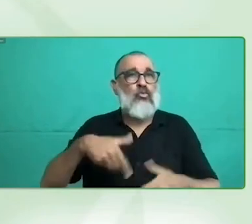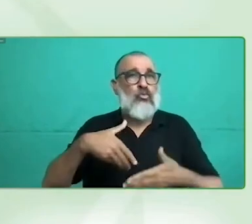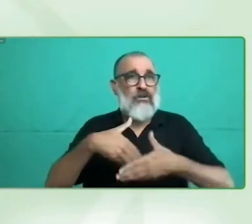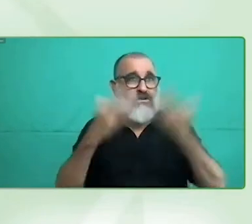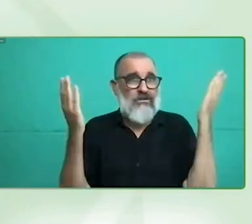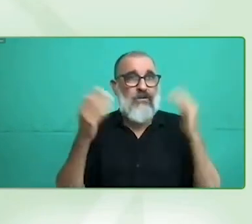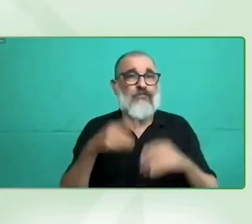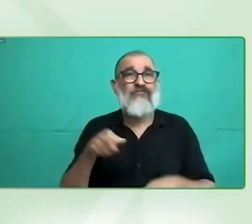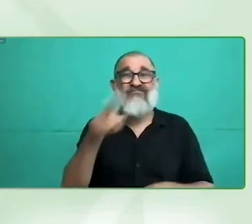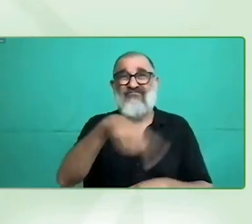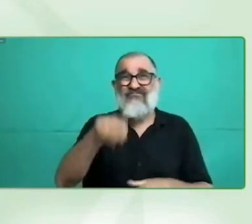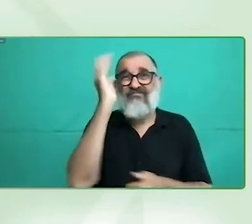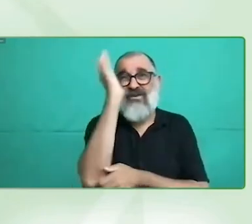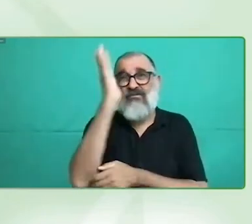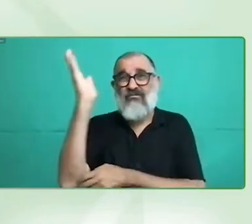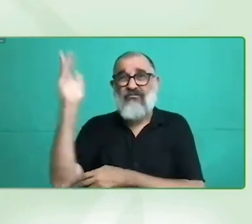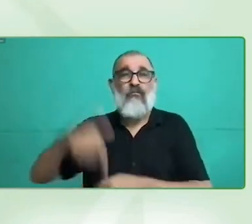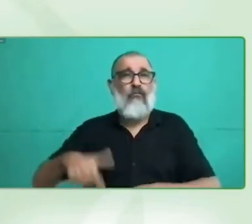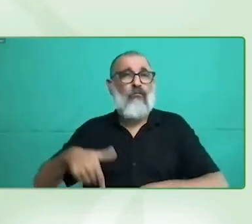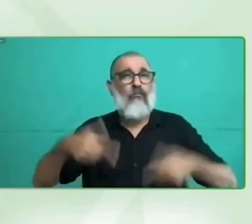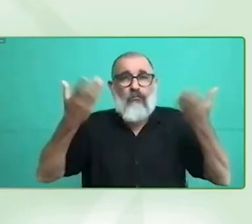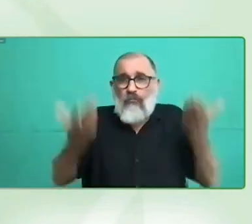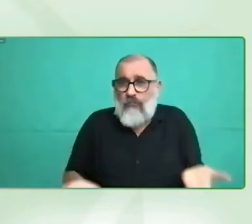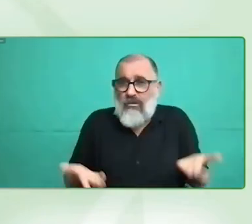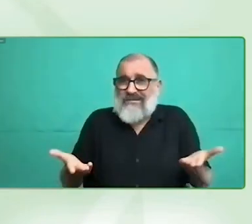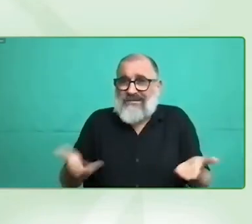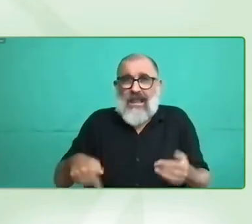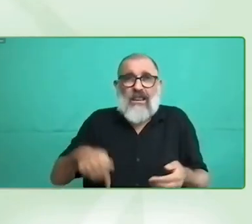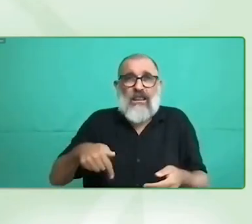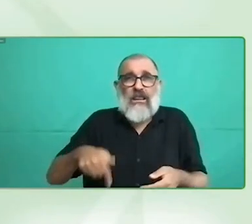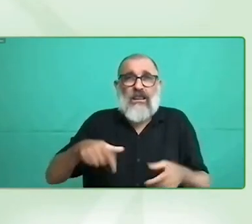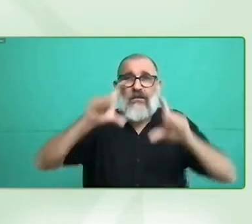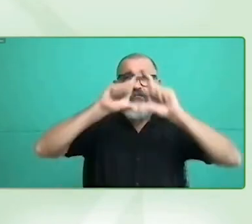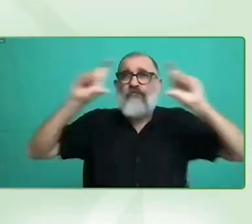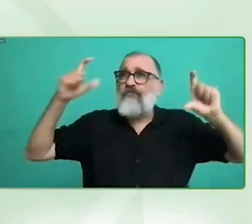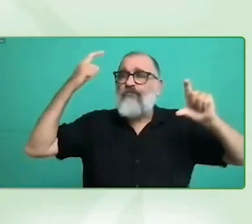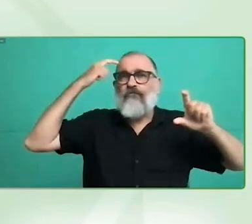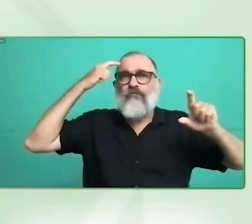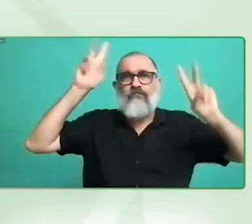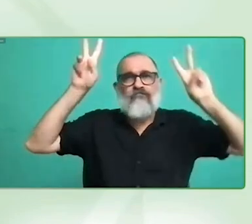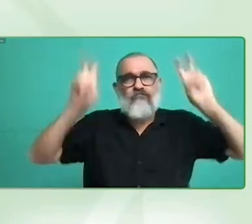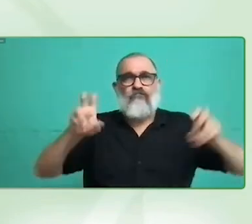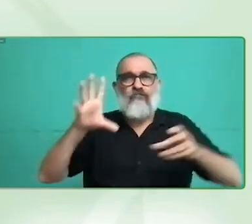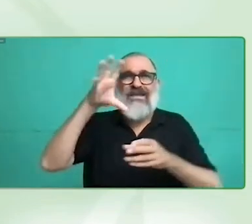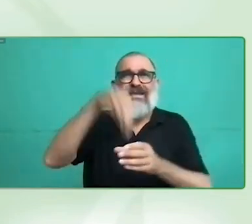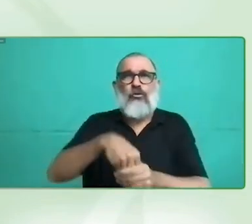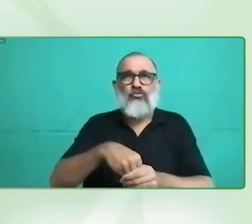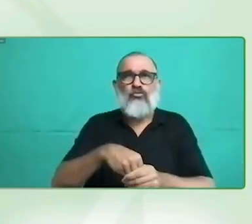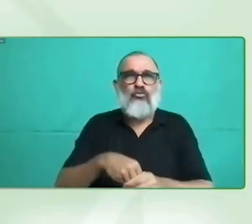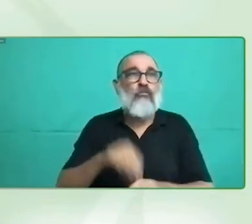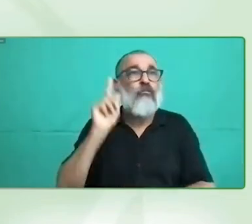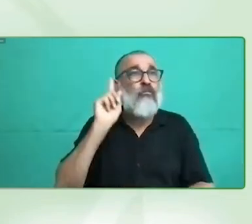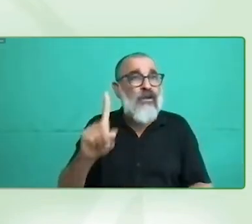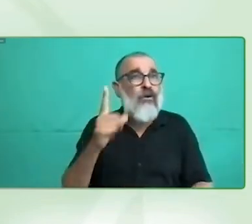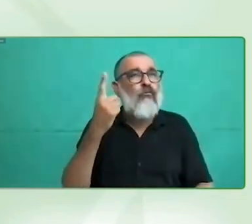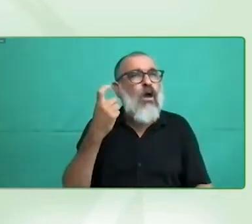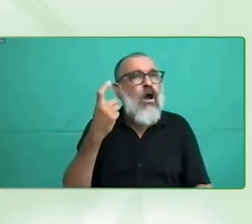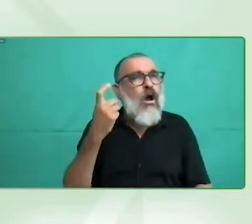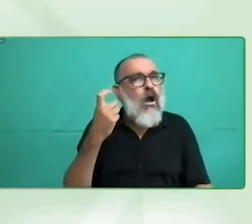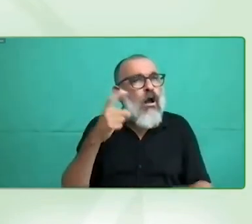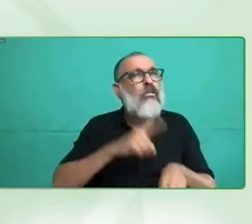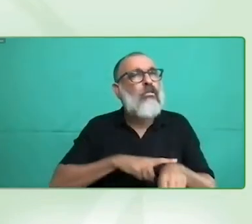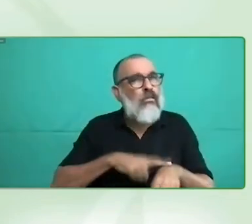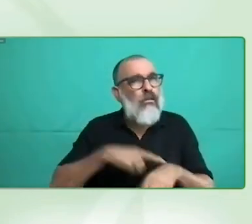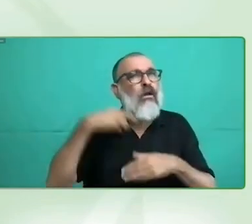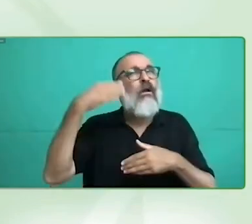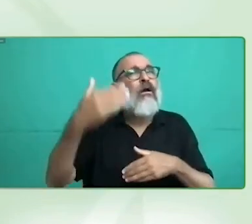los contextos en los que habitamos. La cooperativa es una alternativa a los trabajos tradicionales, es un